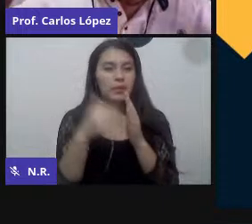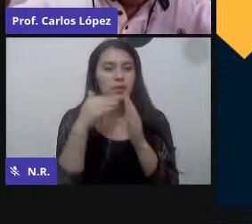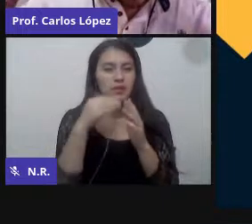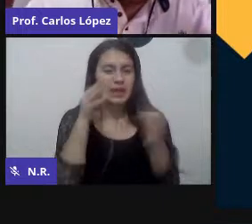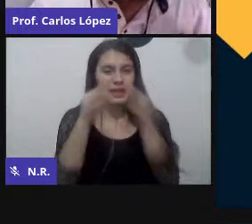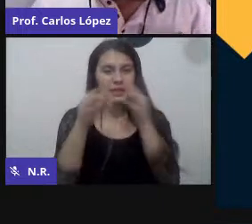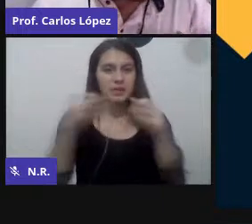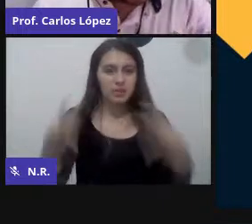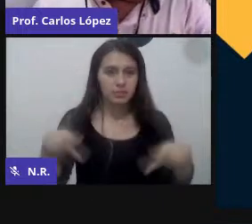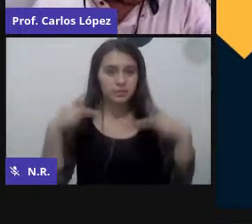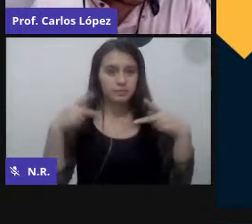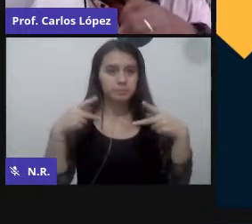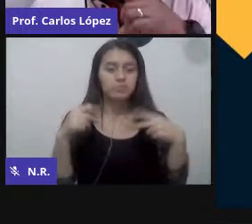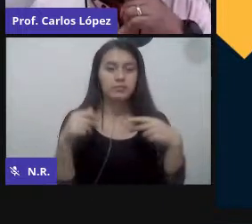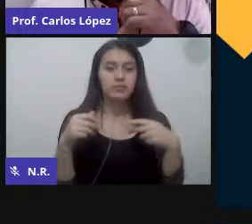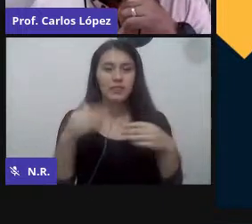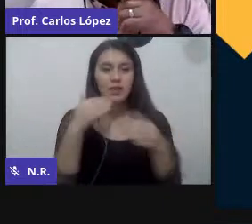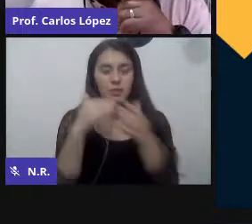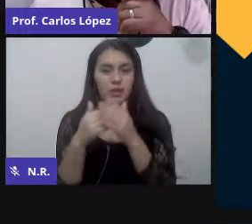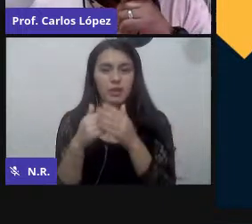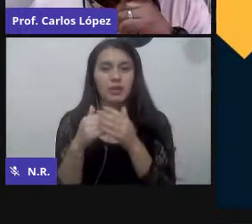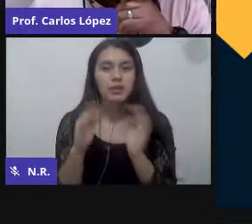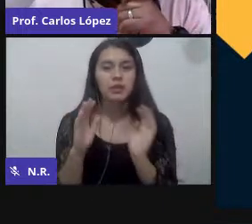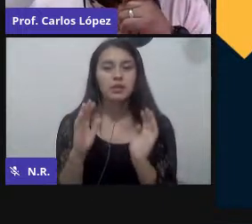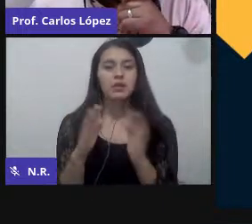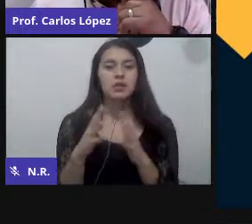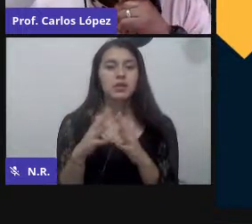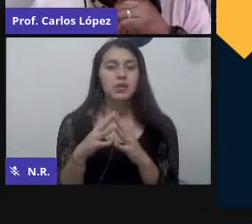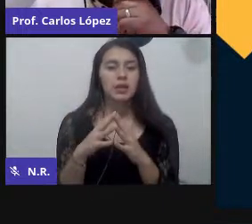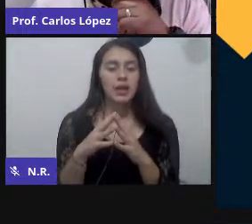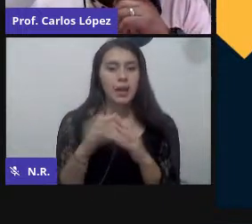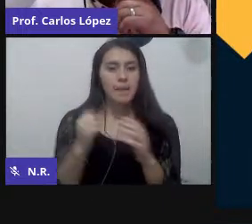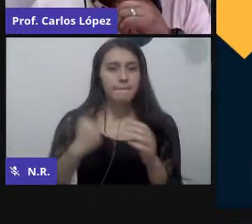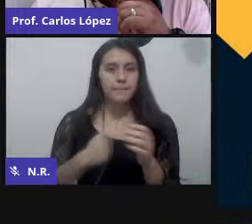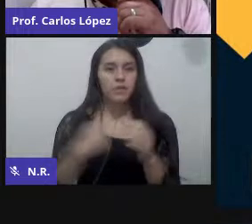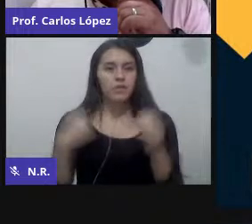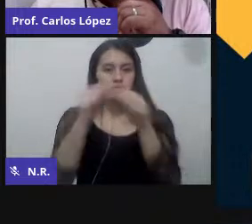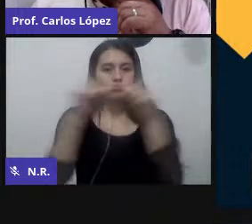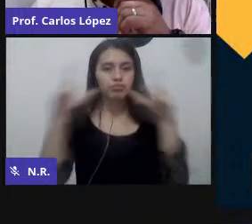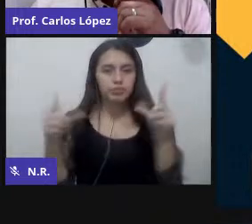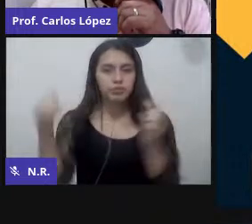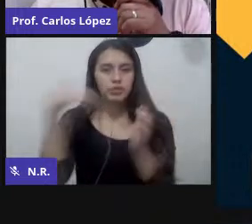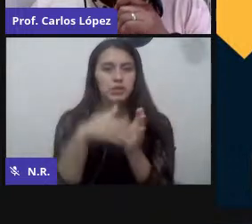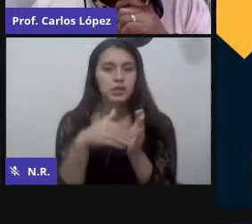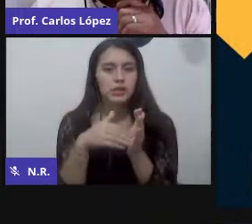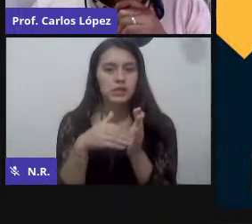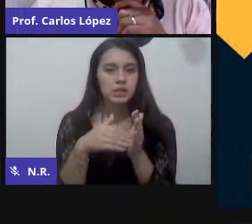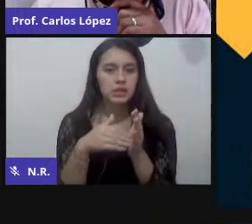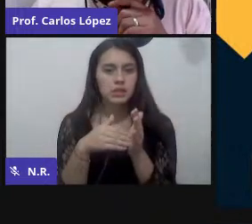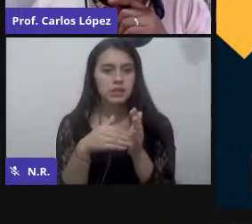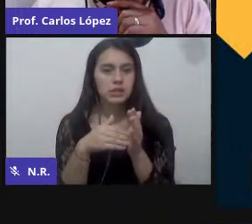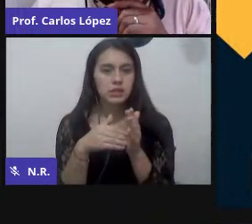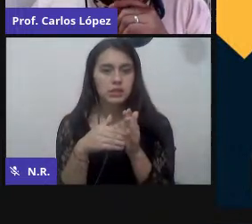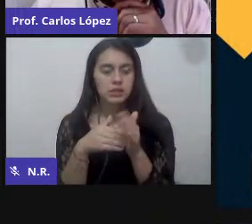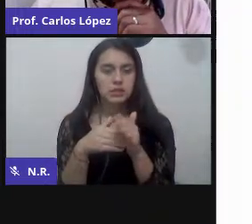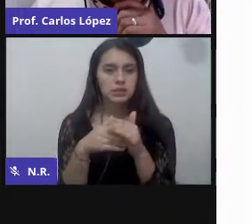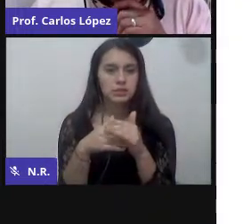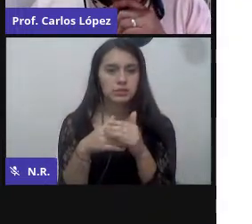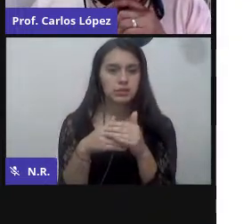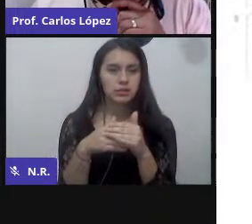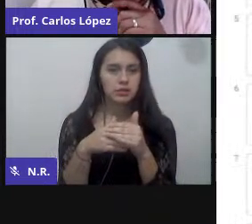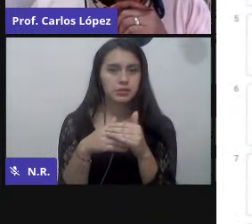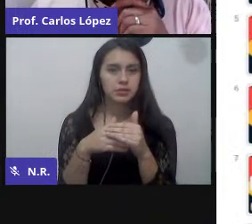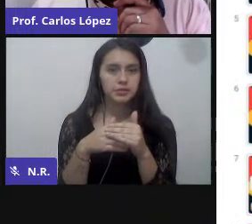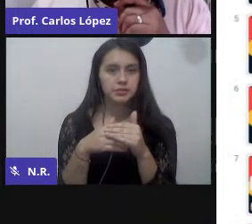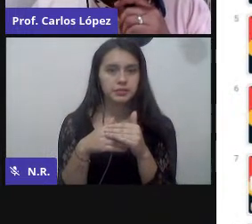en StreamYard. Aquí ponemos tres. Actualízala, a ver si se actualiza aquí, George, en vivo, por favor. A